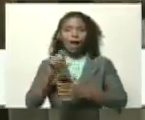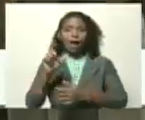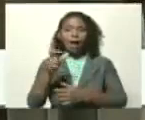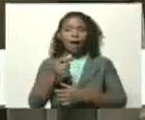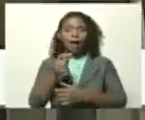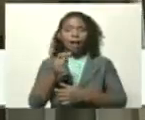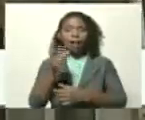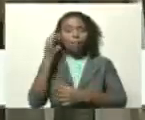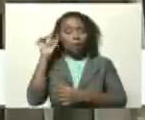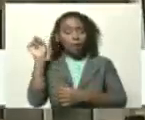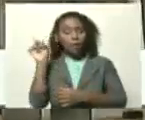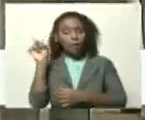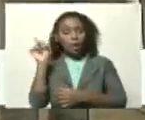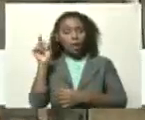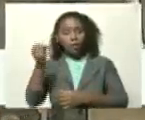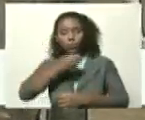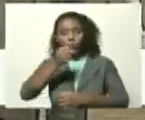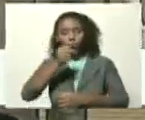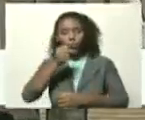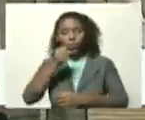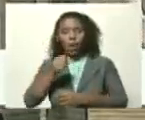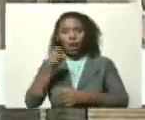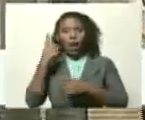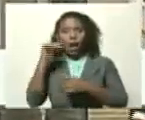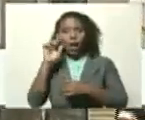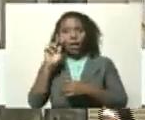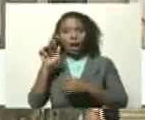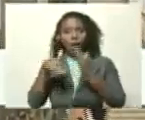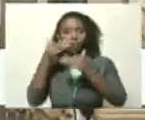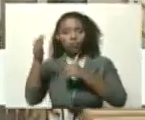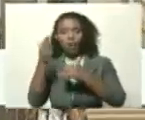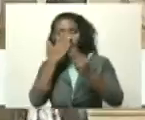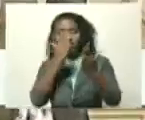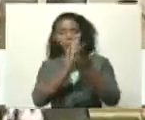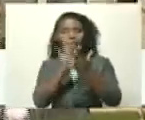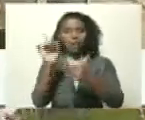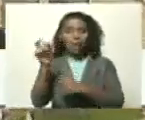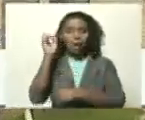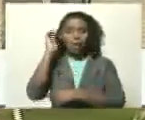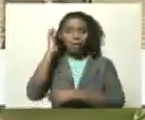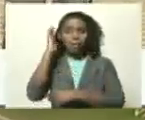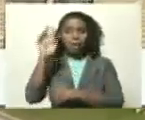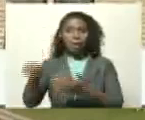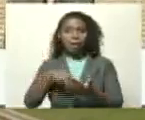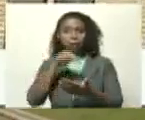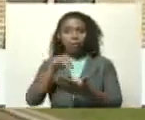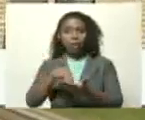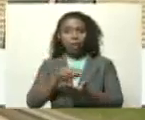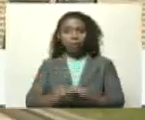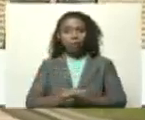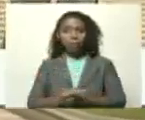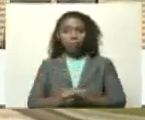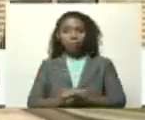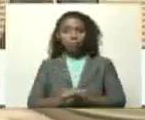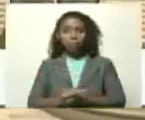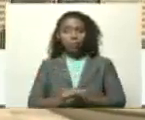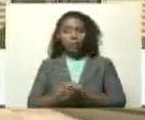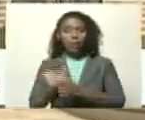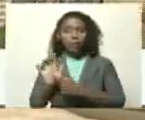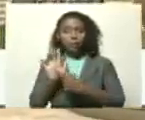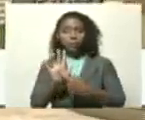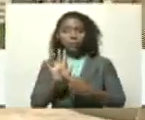se encuentra en el patio de los jardines del Palacio Federal Legislativo y nos